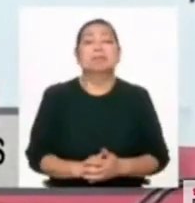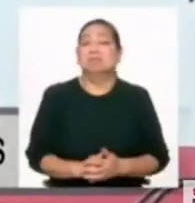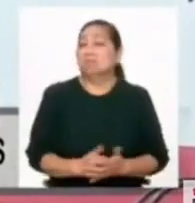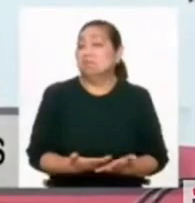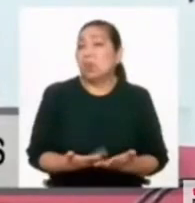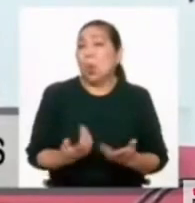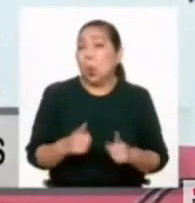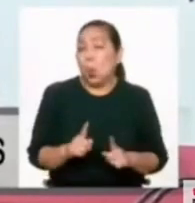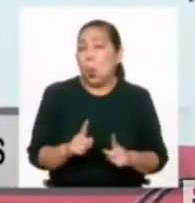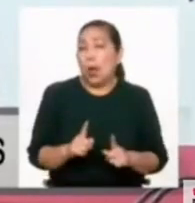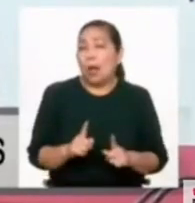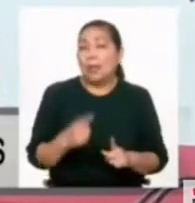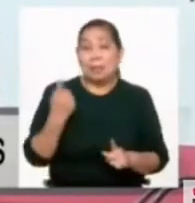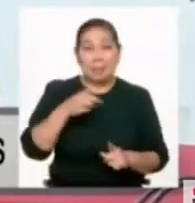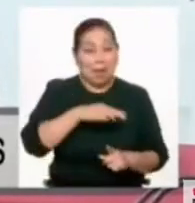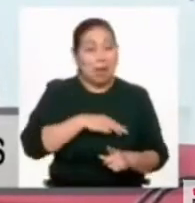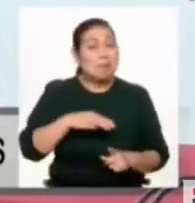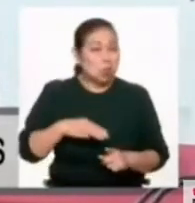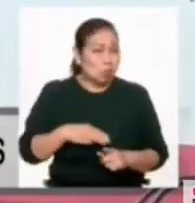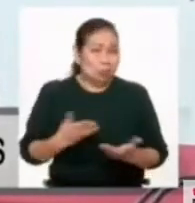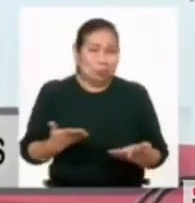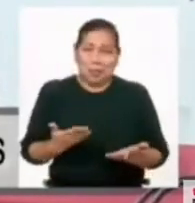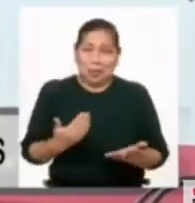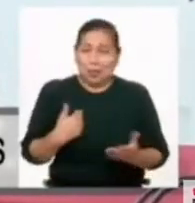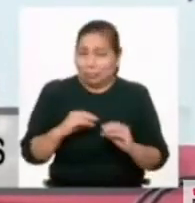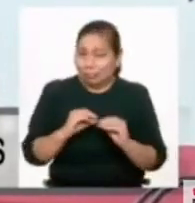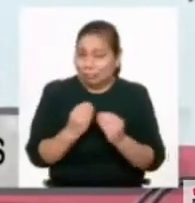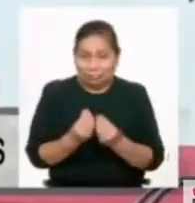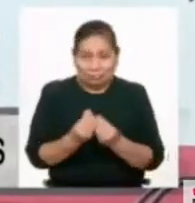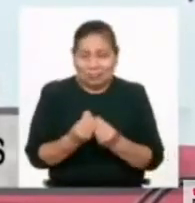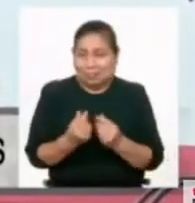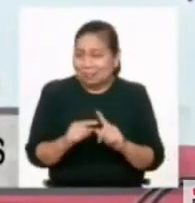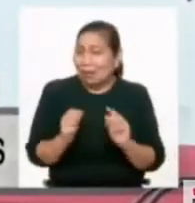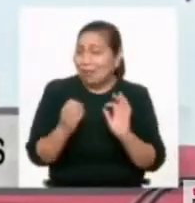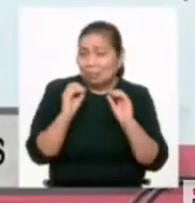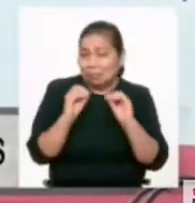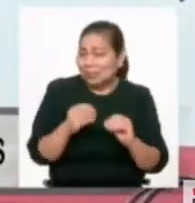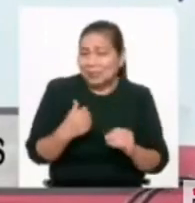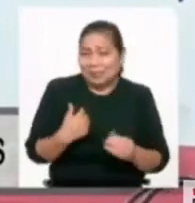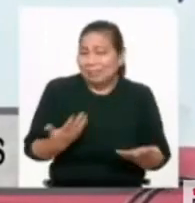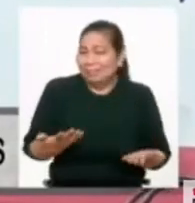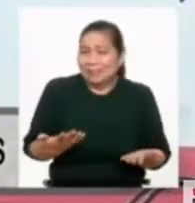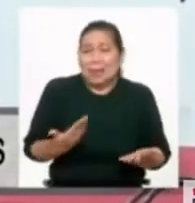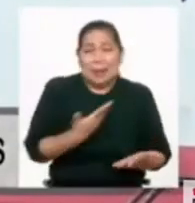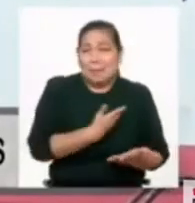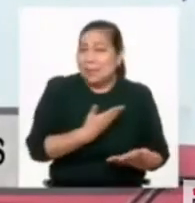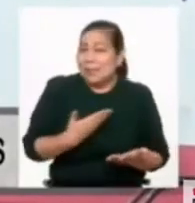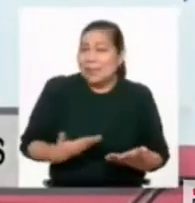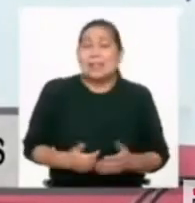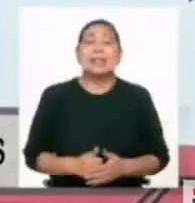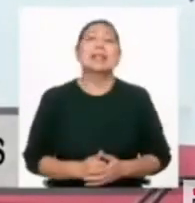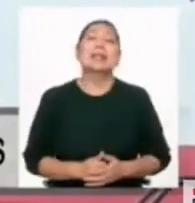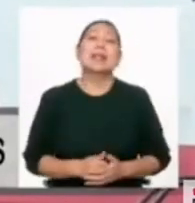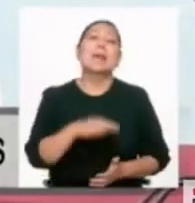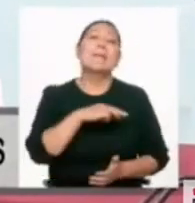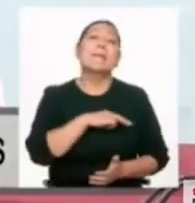no desde que soy premier, no soy el que conforme a la ley tiene que proponer al presidente